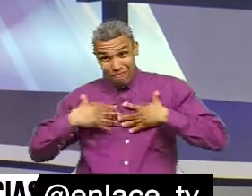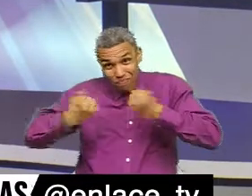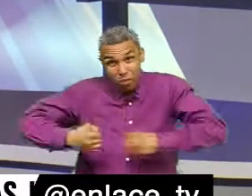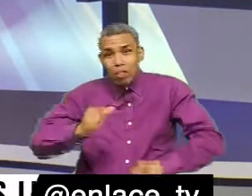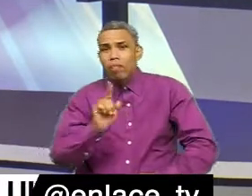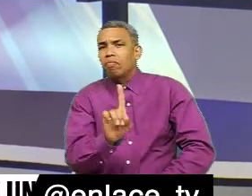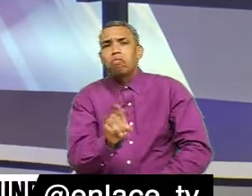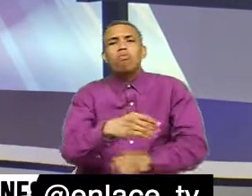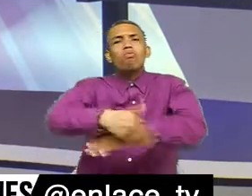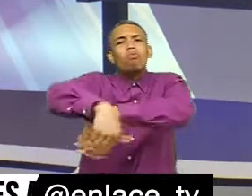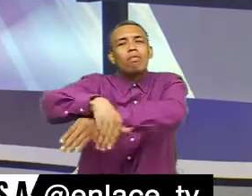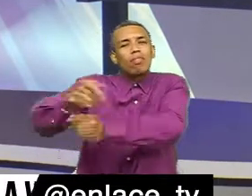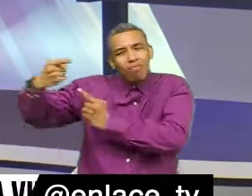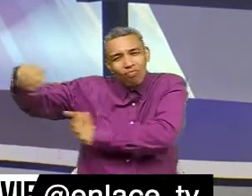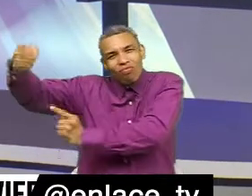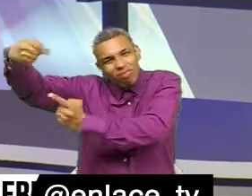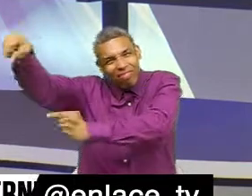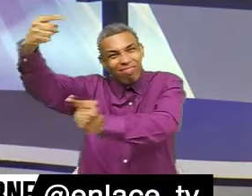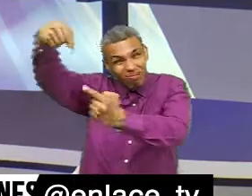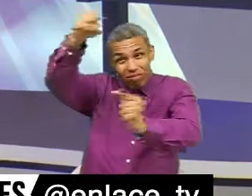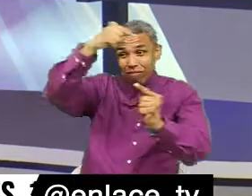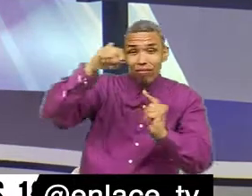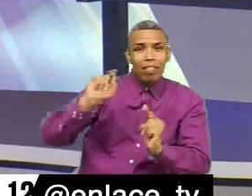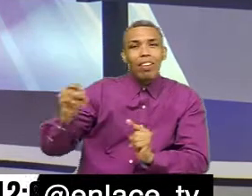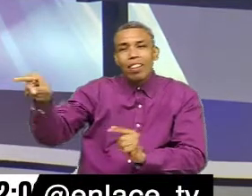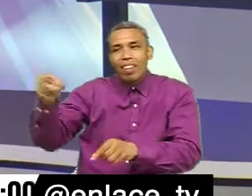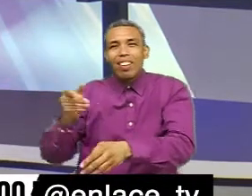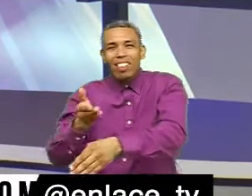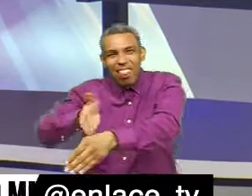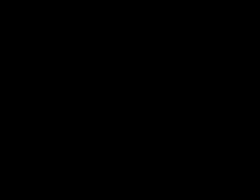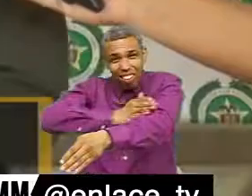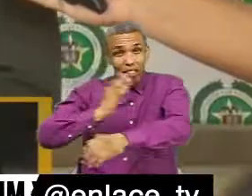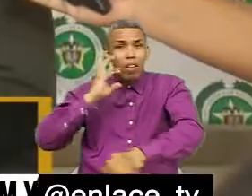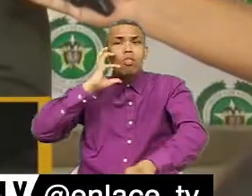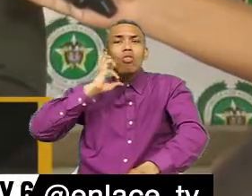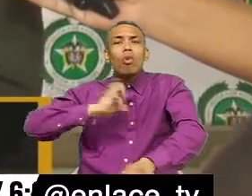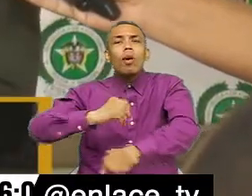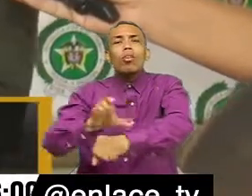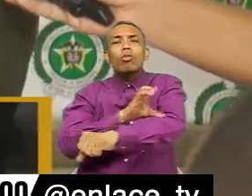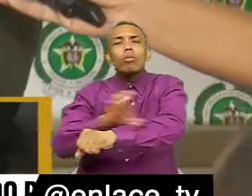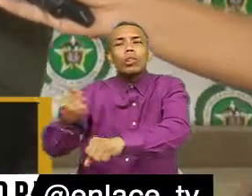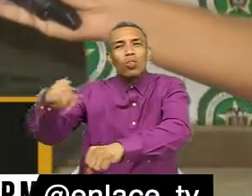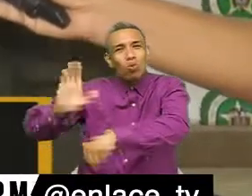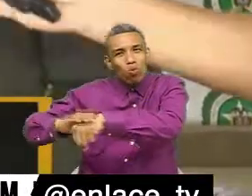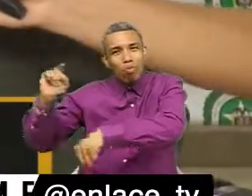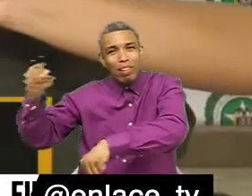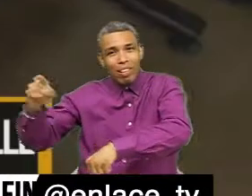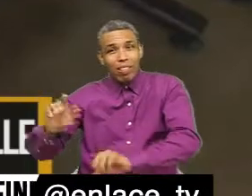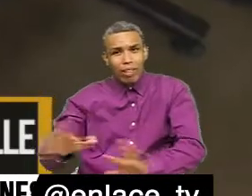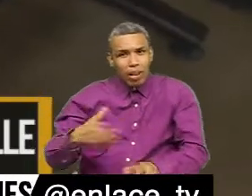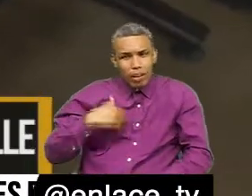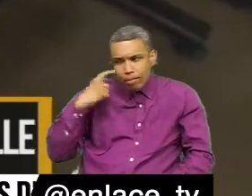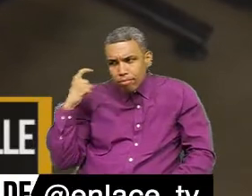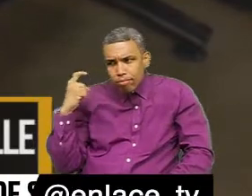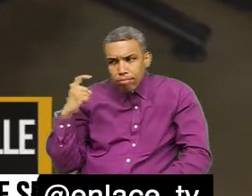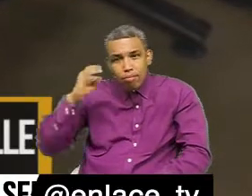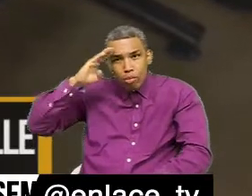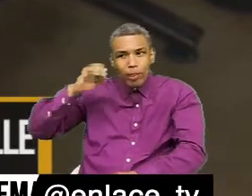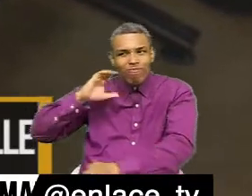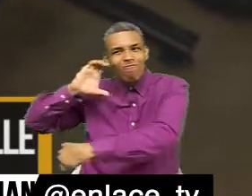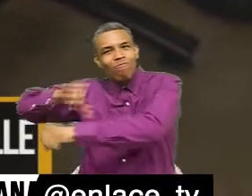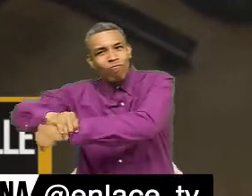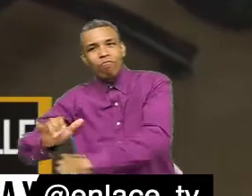dueños. Con apoyo de la ciudadanía y videos se dio esta captura. En rueda de prensa concedida este viernes en el Departamento de Policía Magdalena Medio